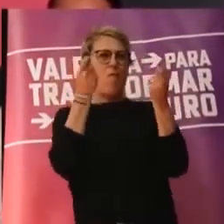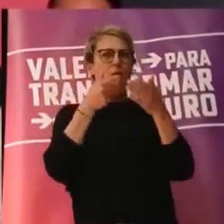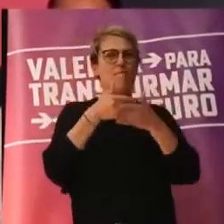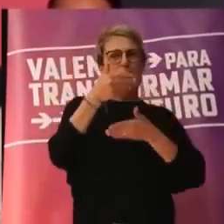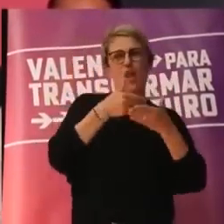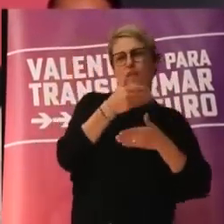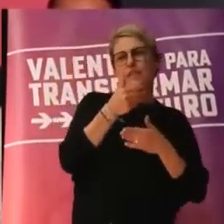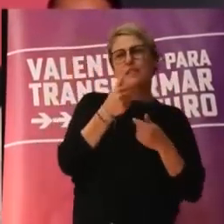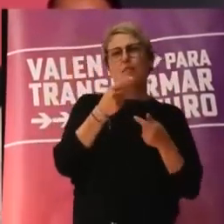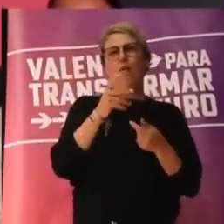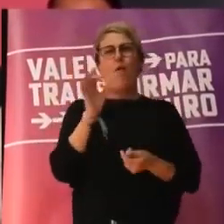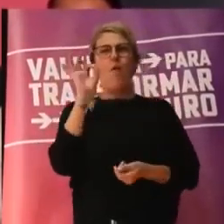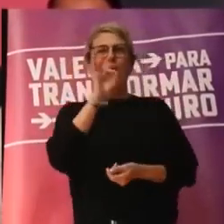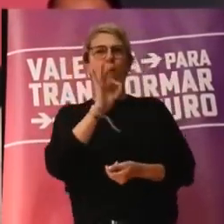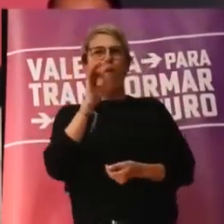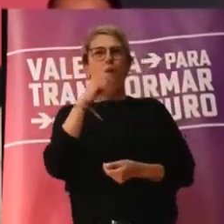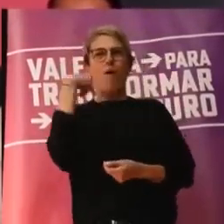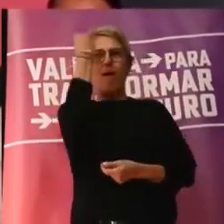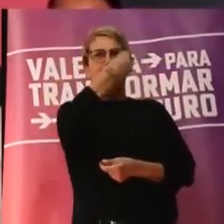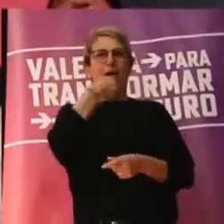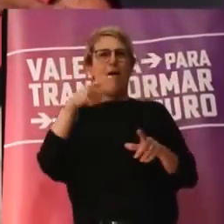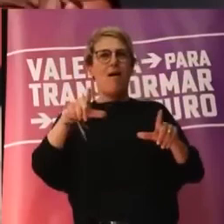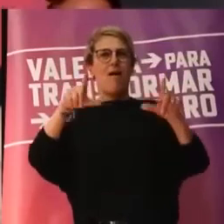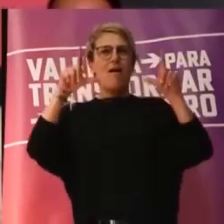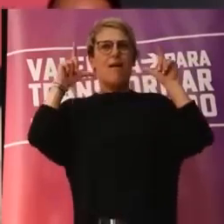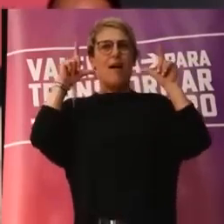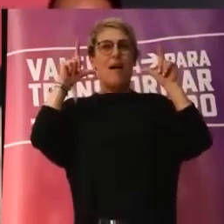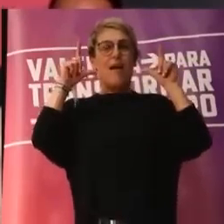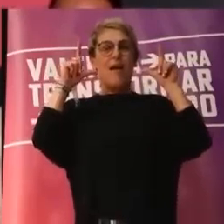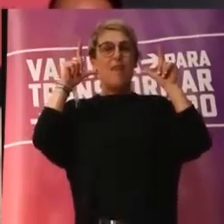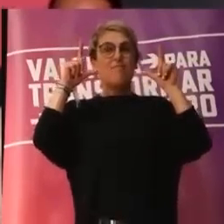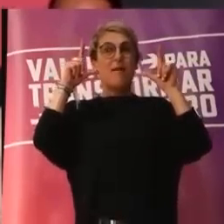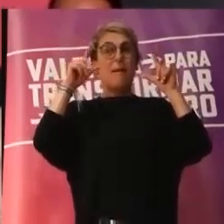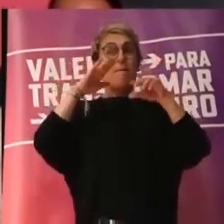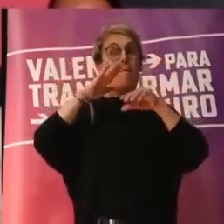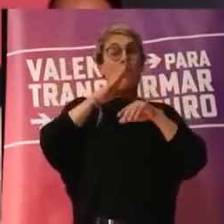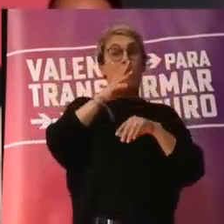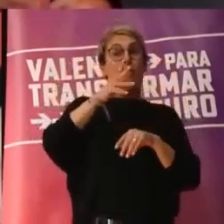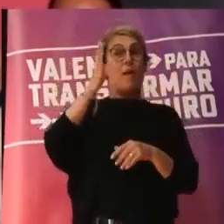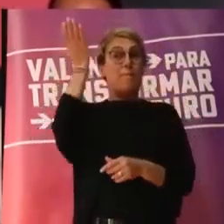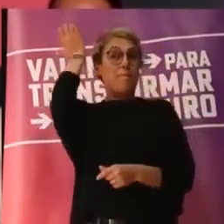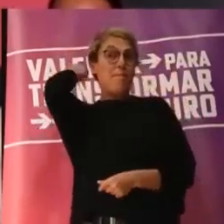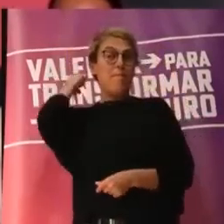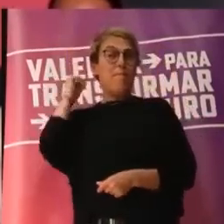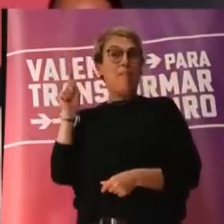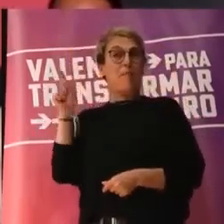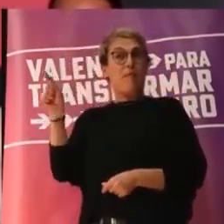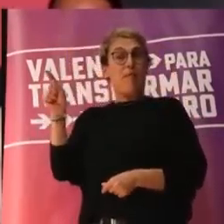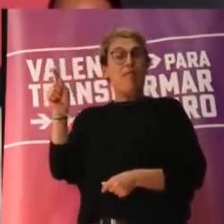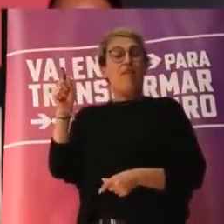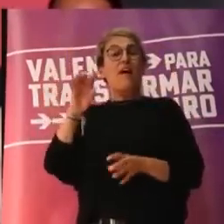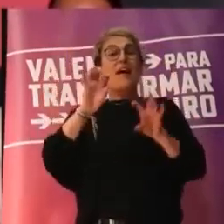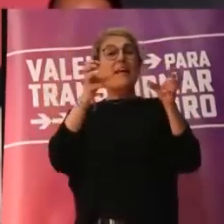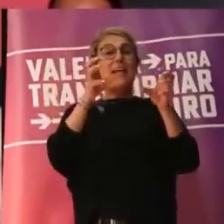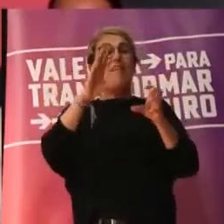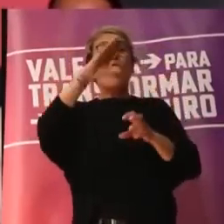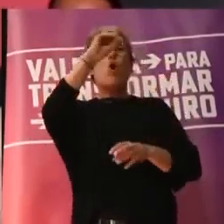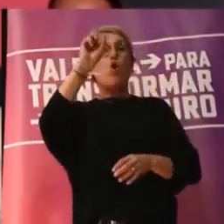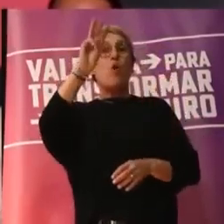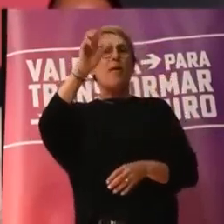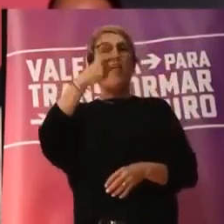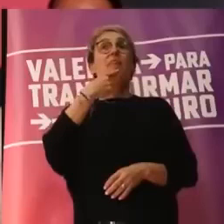atrevéis a enseñar el rostro de un comisionista a que el propio Pablo Casado desde la cadena COPE dijo que era